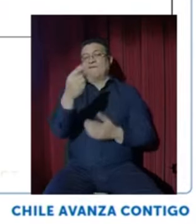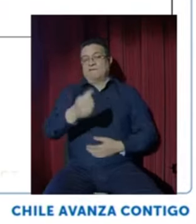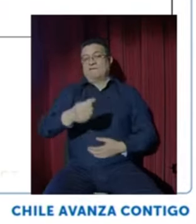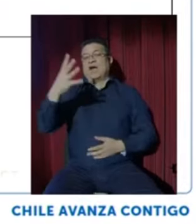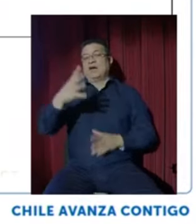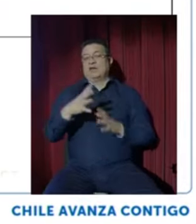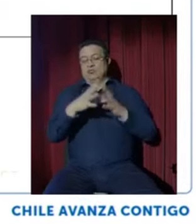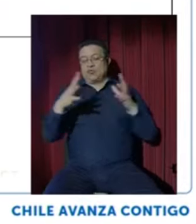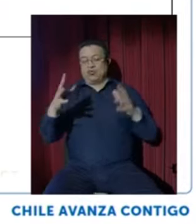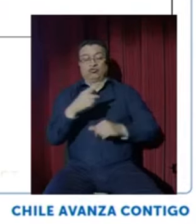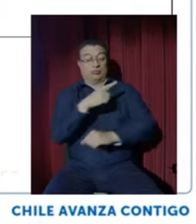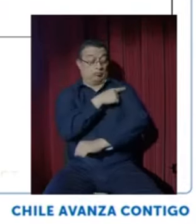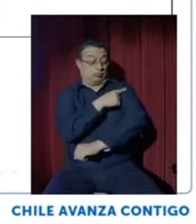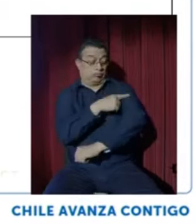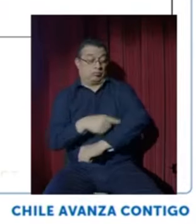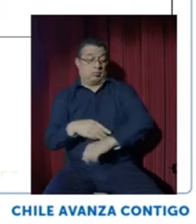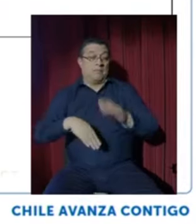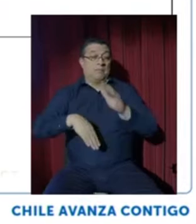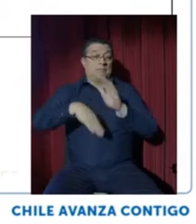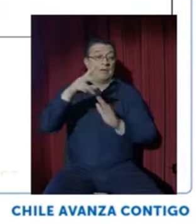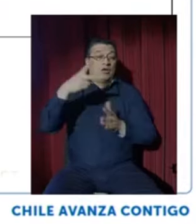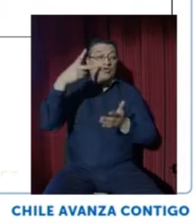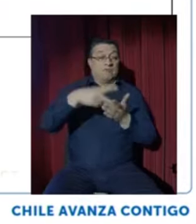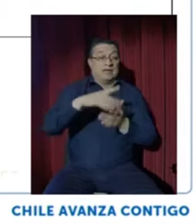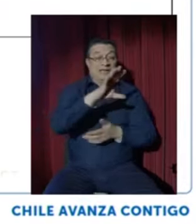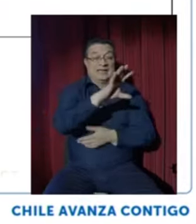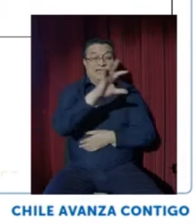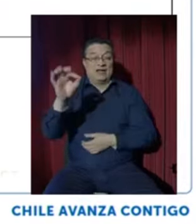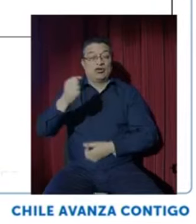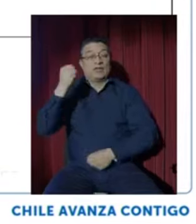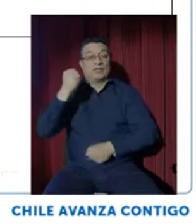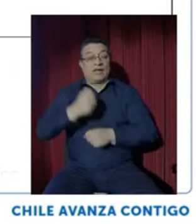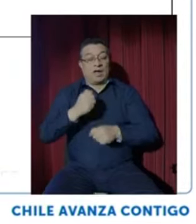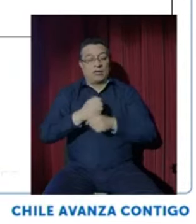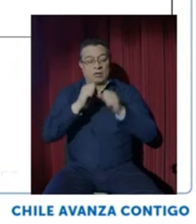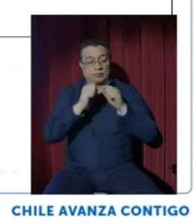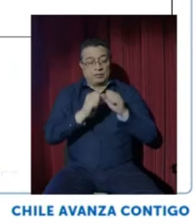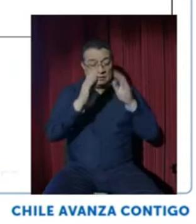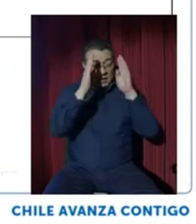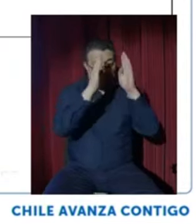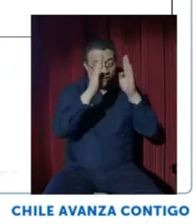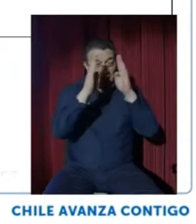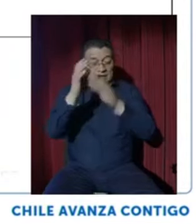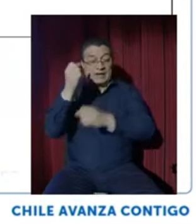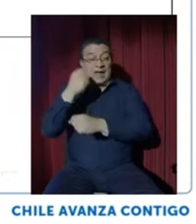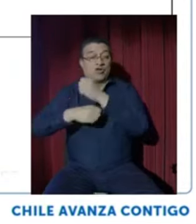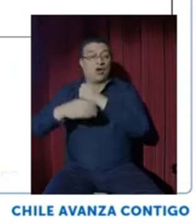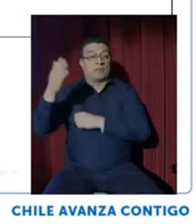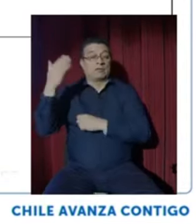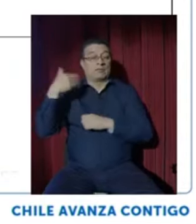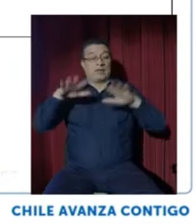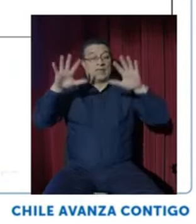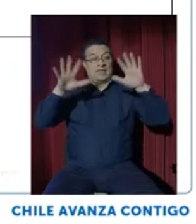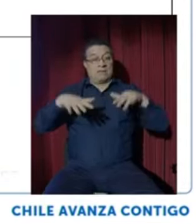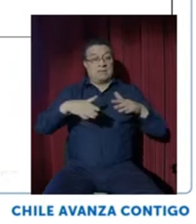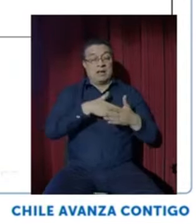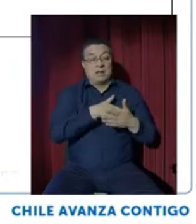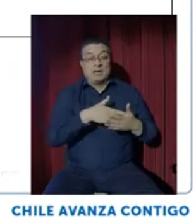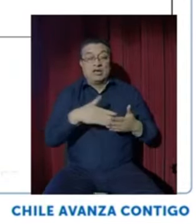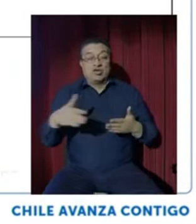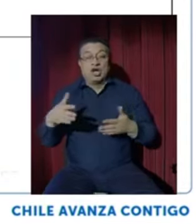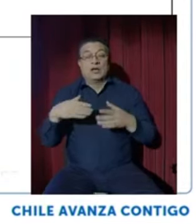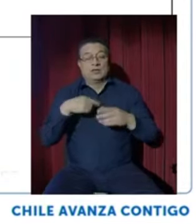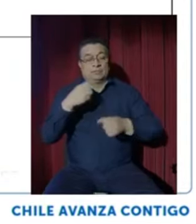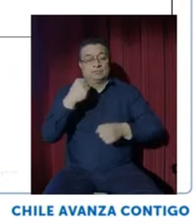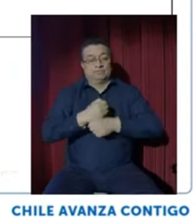todo chile más de 2,500 trabajadores pudimos atender el año pasado cerca de 10,000 millones de pesos en la